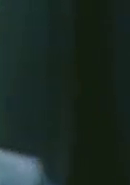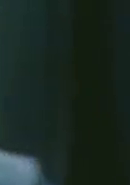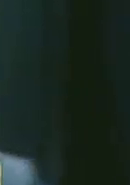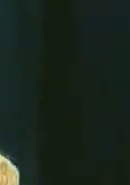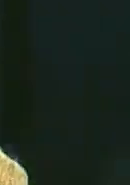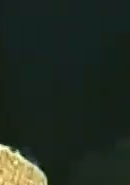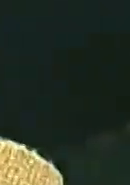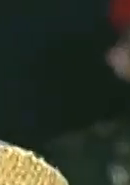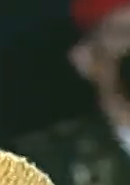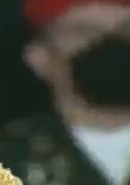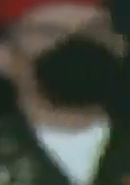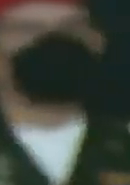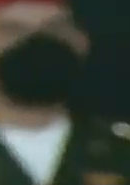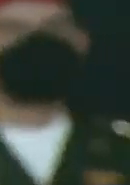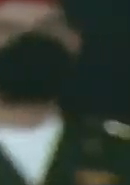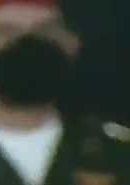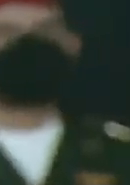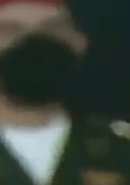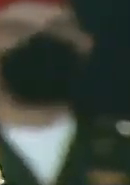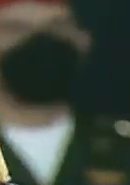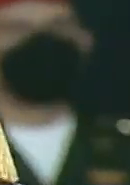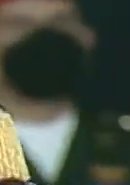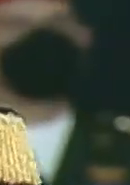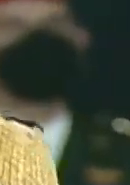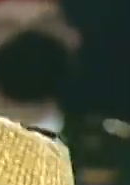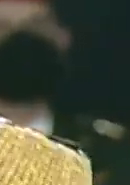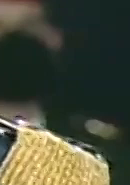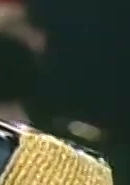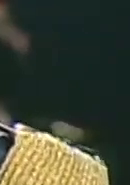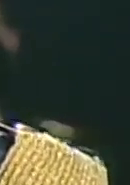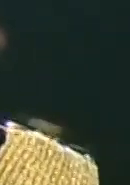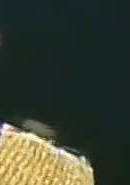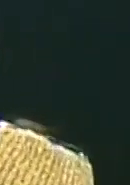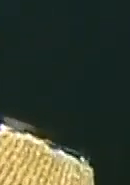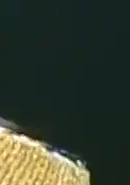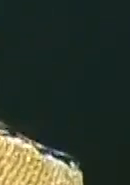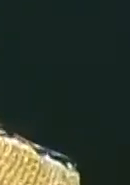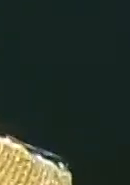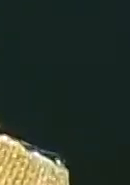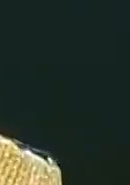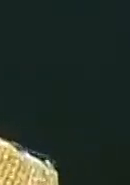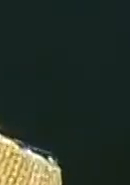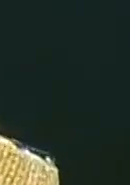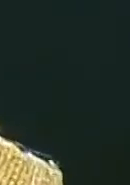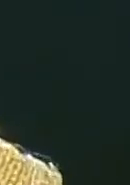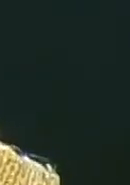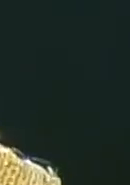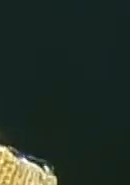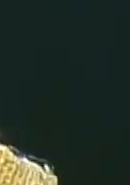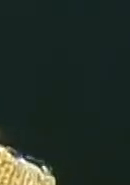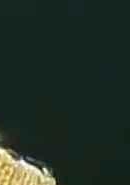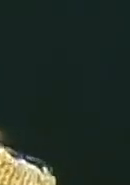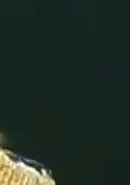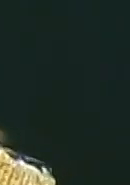usted podemos perder nuestra América. Usted está llamado a ser el libertador. No huya de su